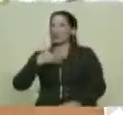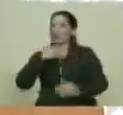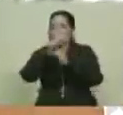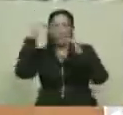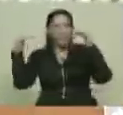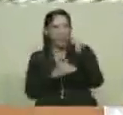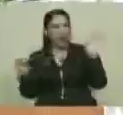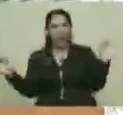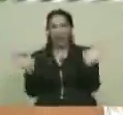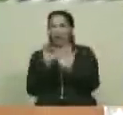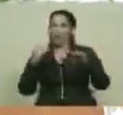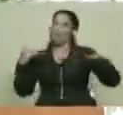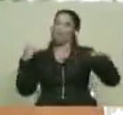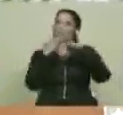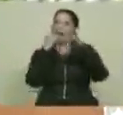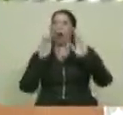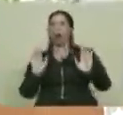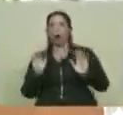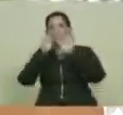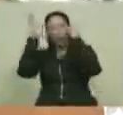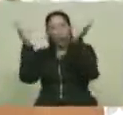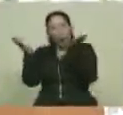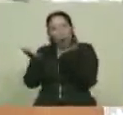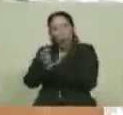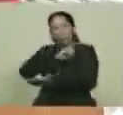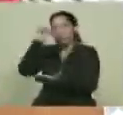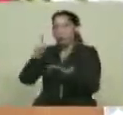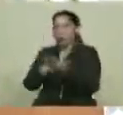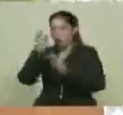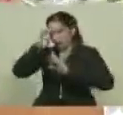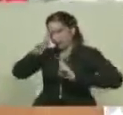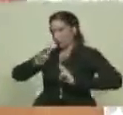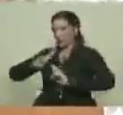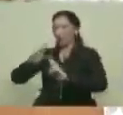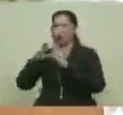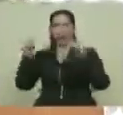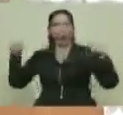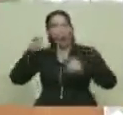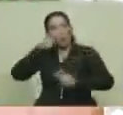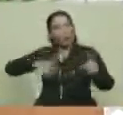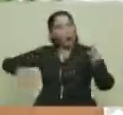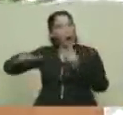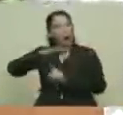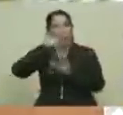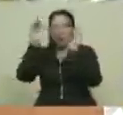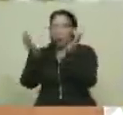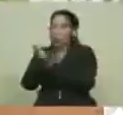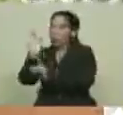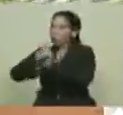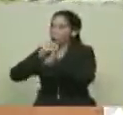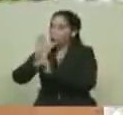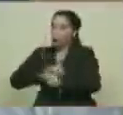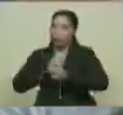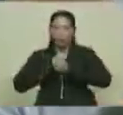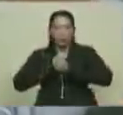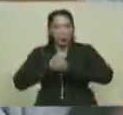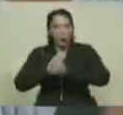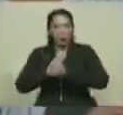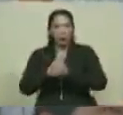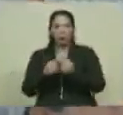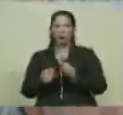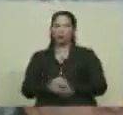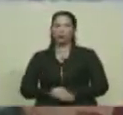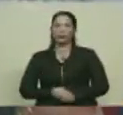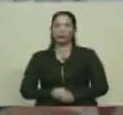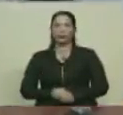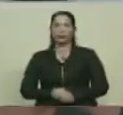nadie, nos sentimos iguales al mundo entero y respetamos a todos los pueblos del mundo con el cariño, con el aprecio, con el